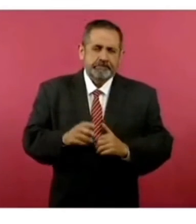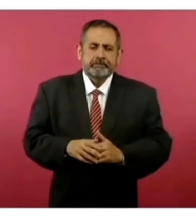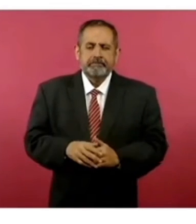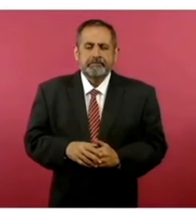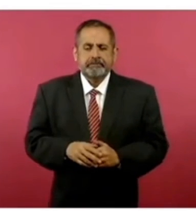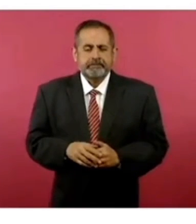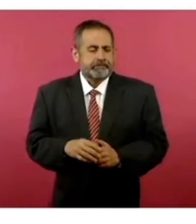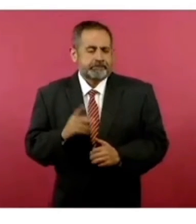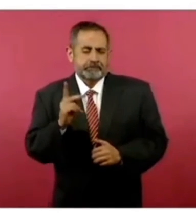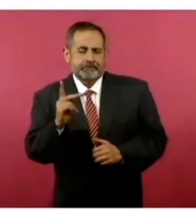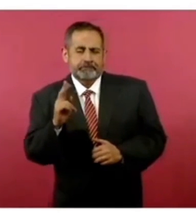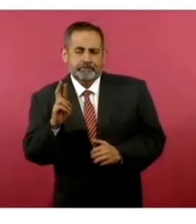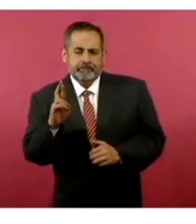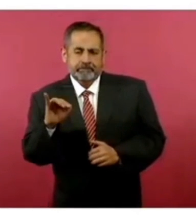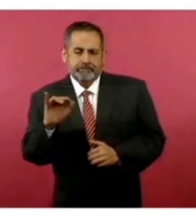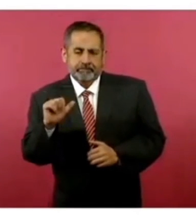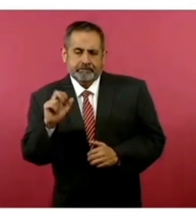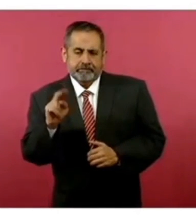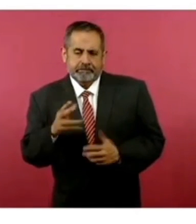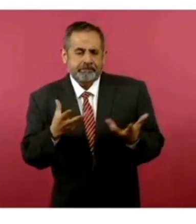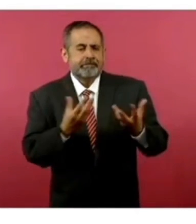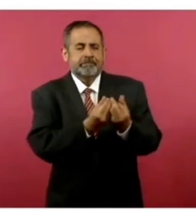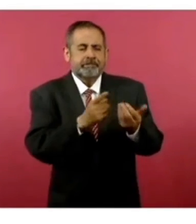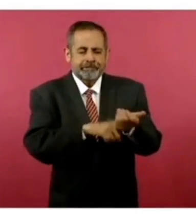dijéramos prian pues